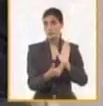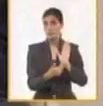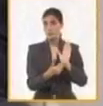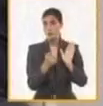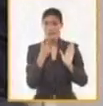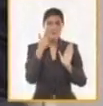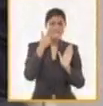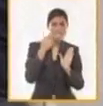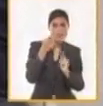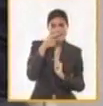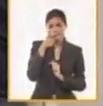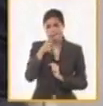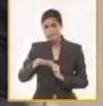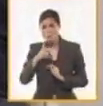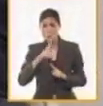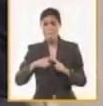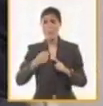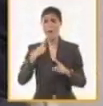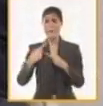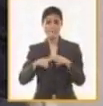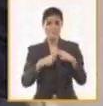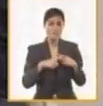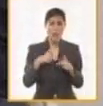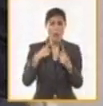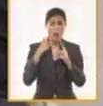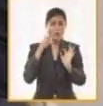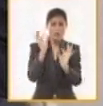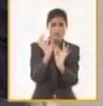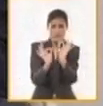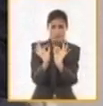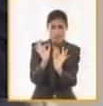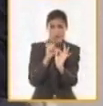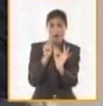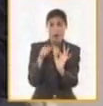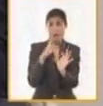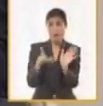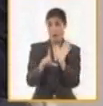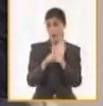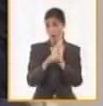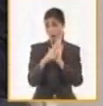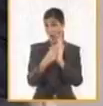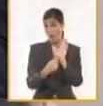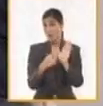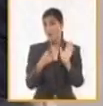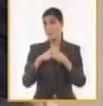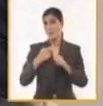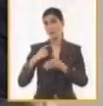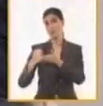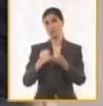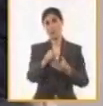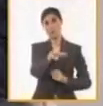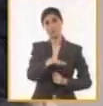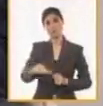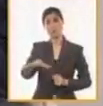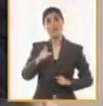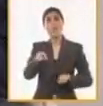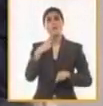leyes, para actualizar las leyes desde el punto de vista social. Y esta situación actual nos